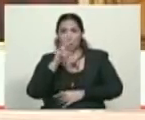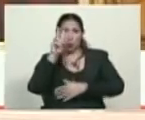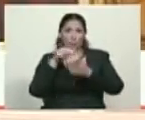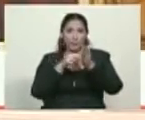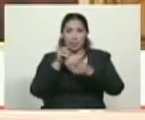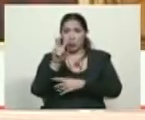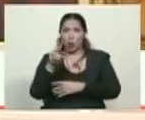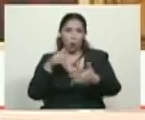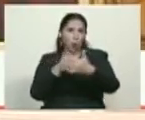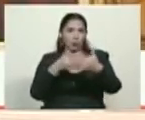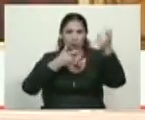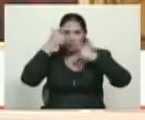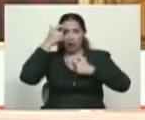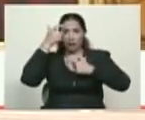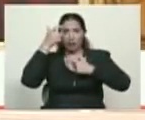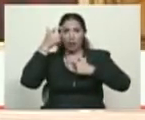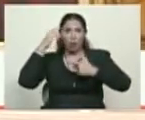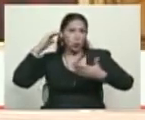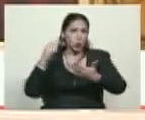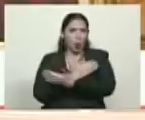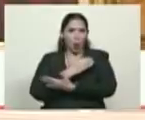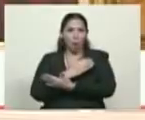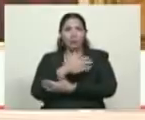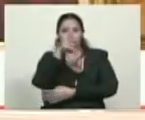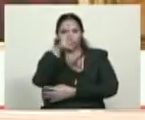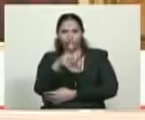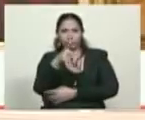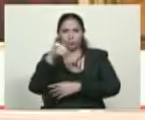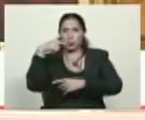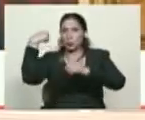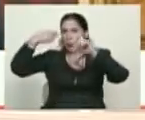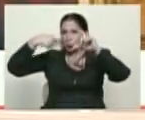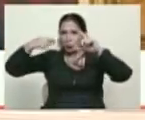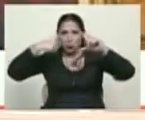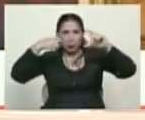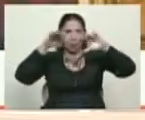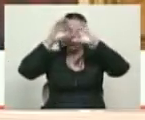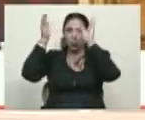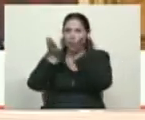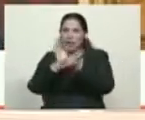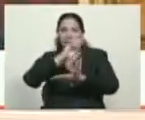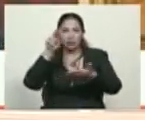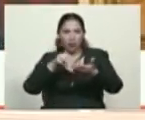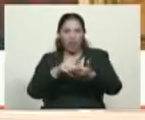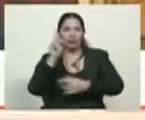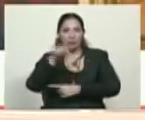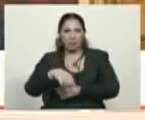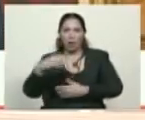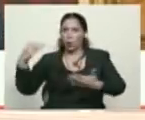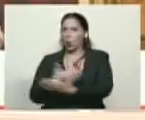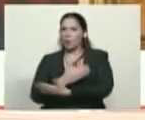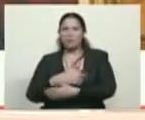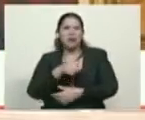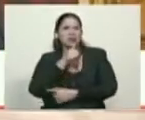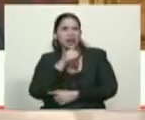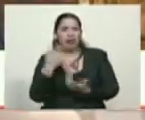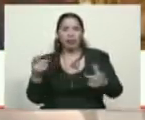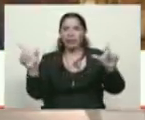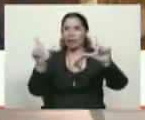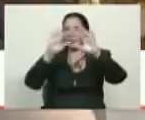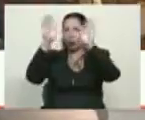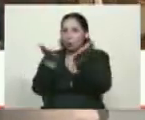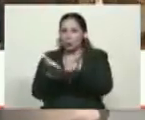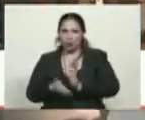comandante presidente Hugo Chávez fue un golpe mediático, mundial y nacional. Los golpes las dieron las televisoras